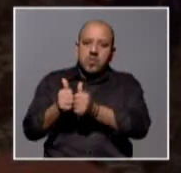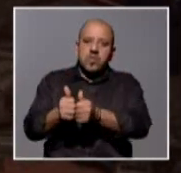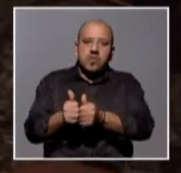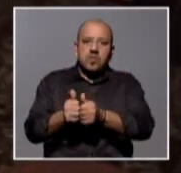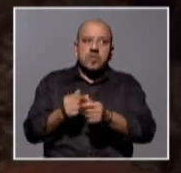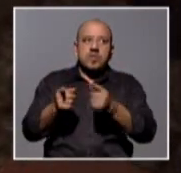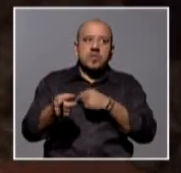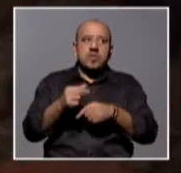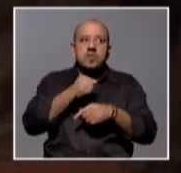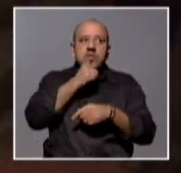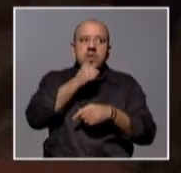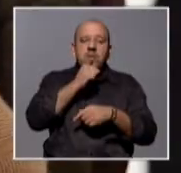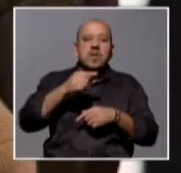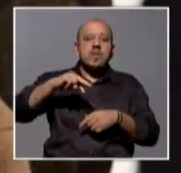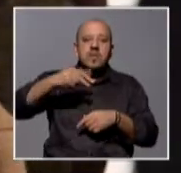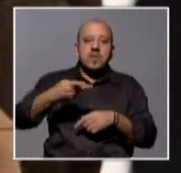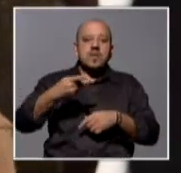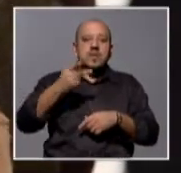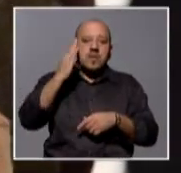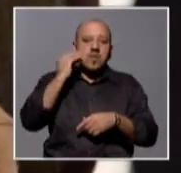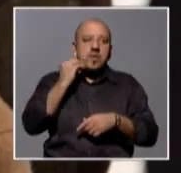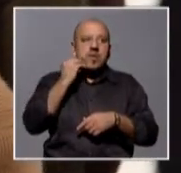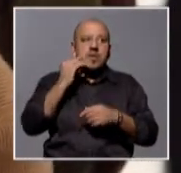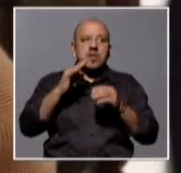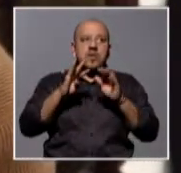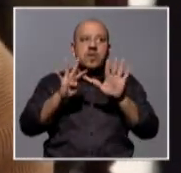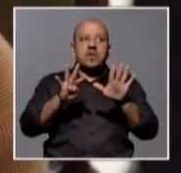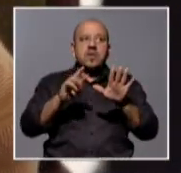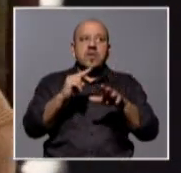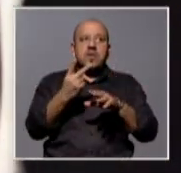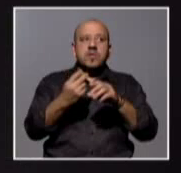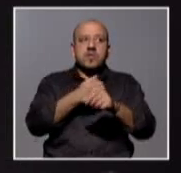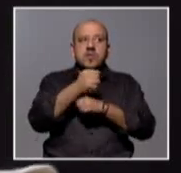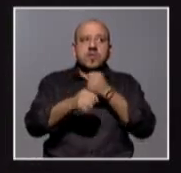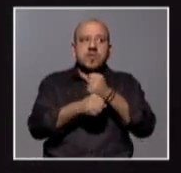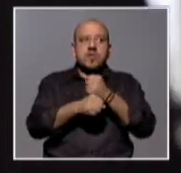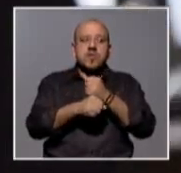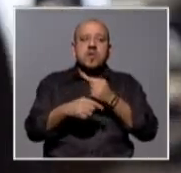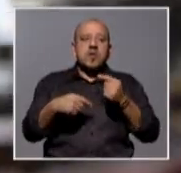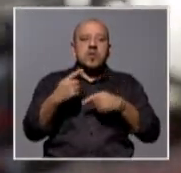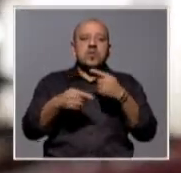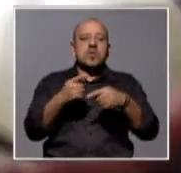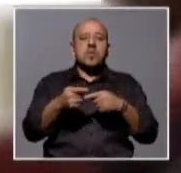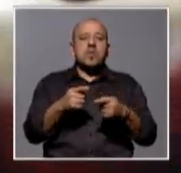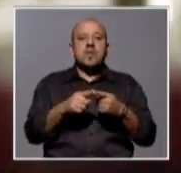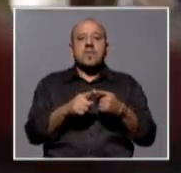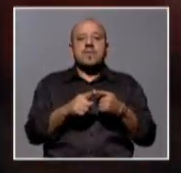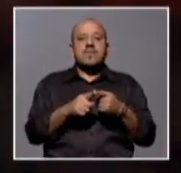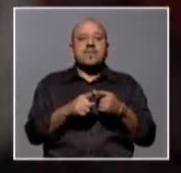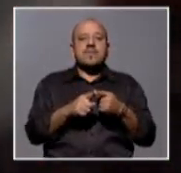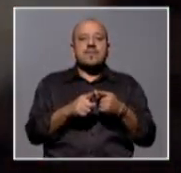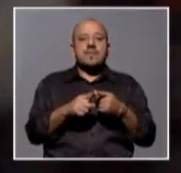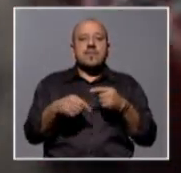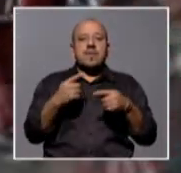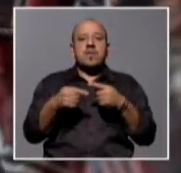mi bisabuela también, que tiene 92 años y sigue en la